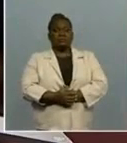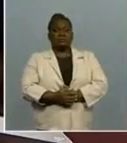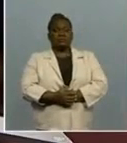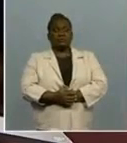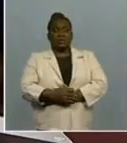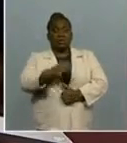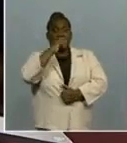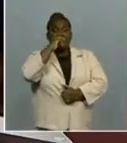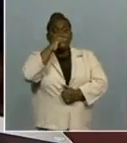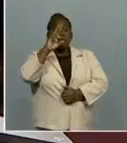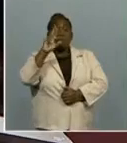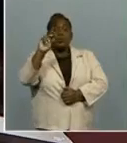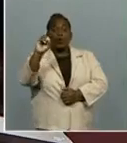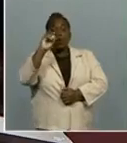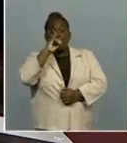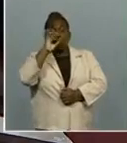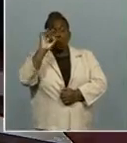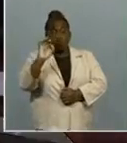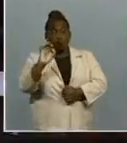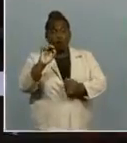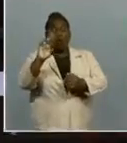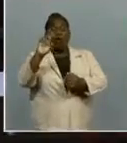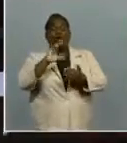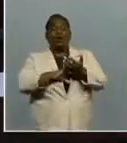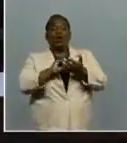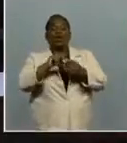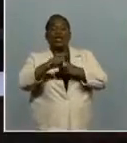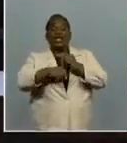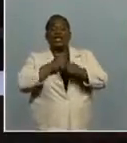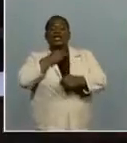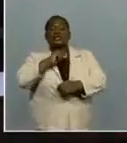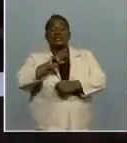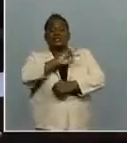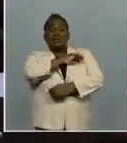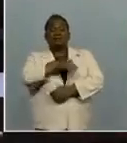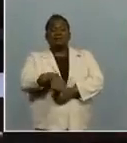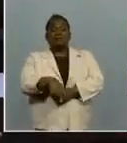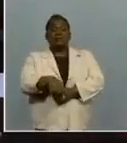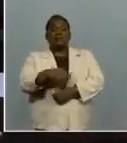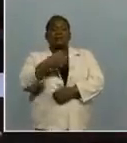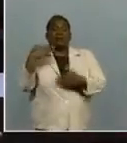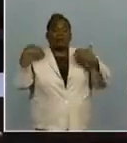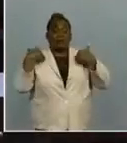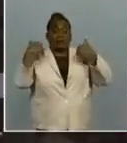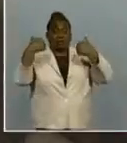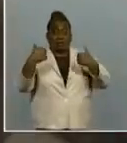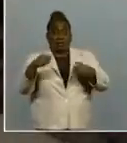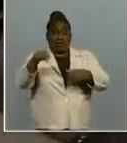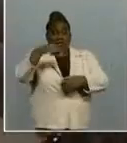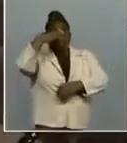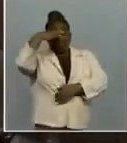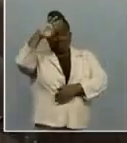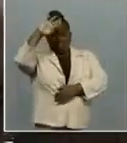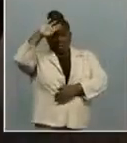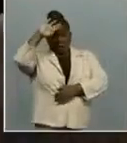los rulos rodríguez parrilla canciller de la república